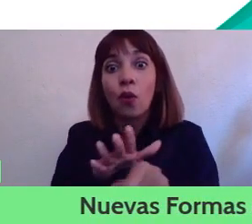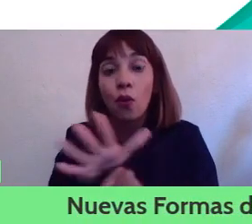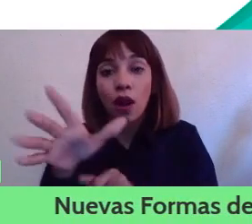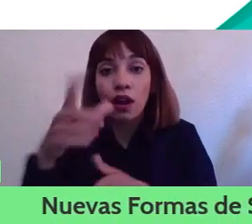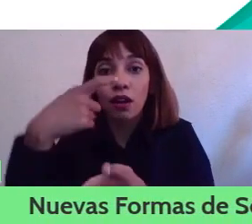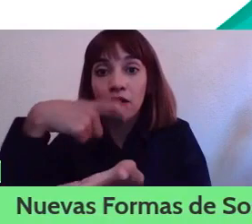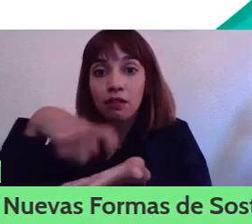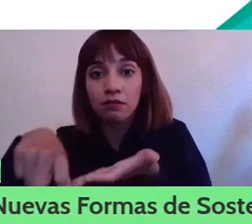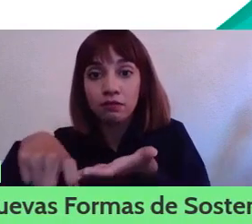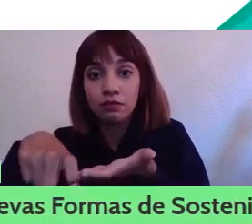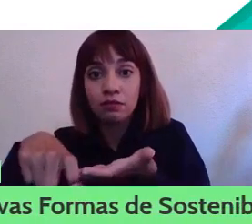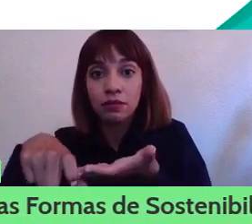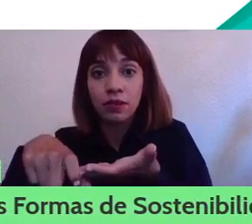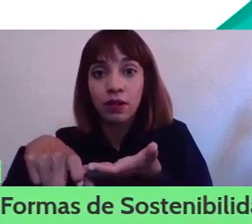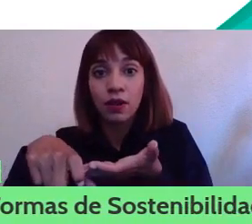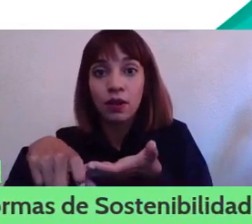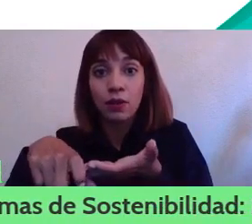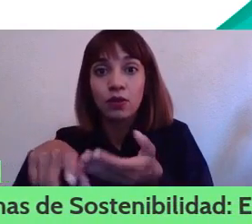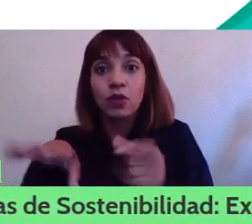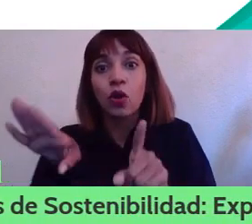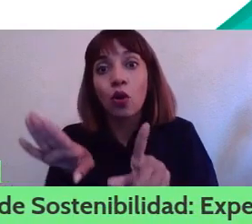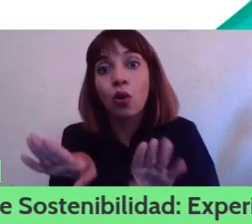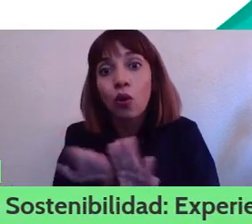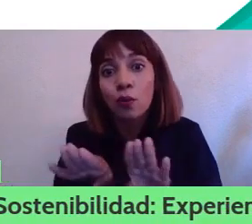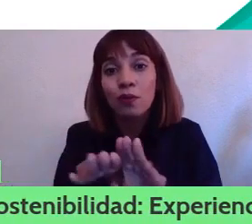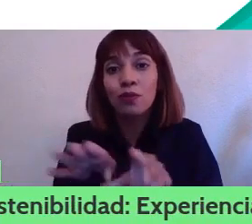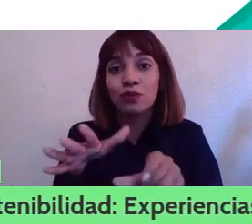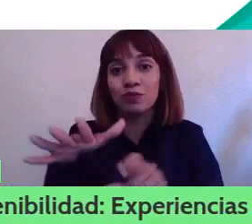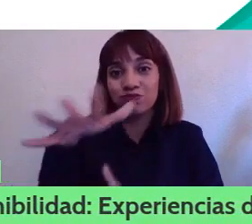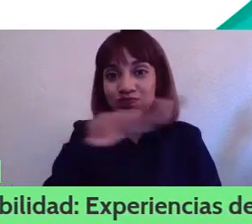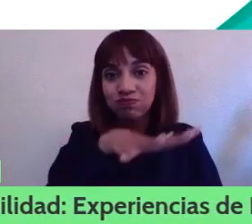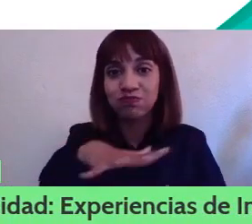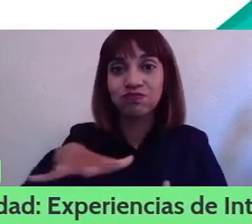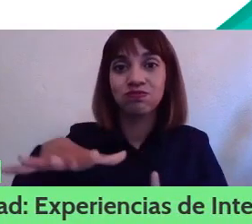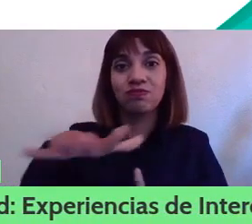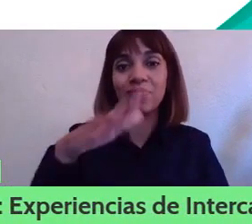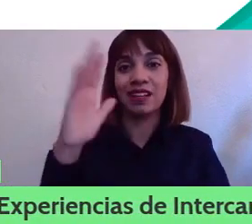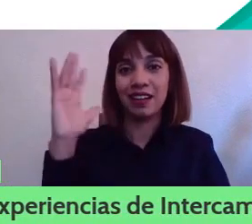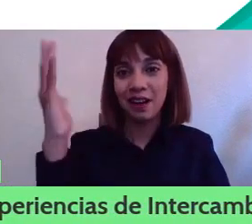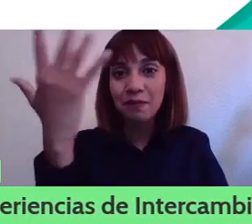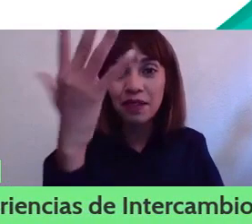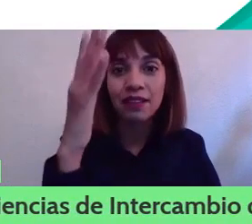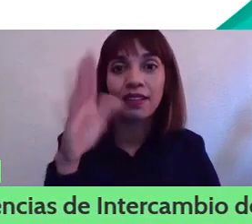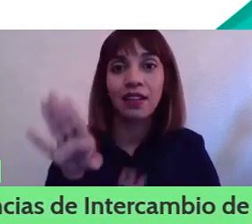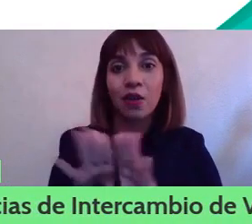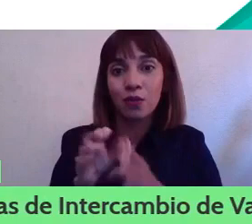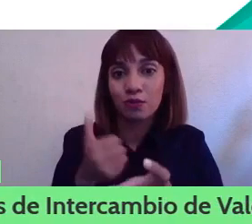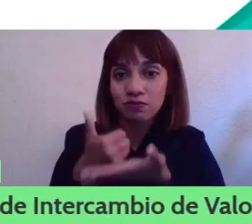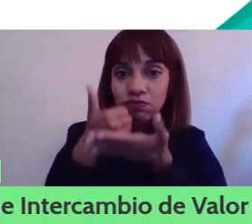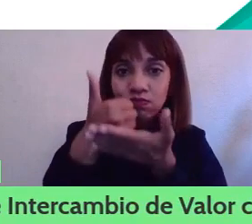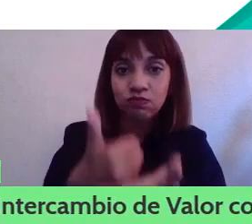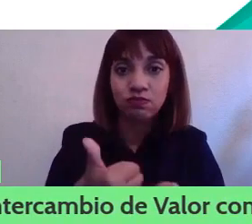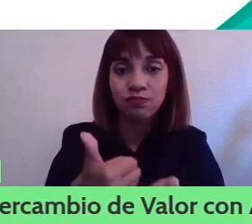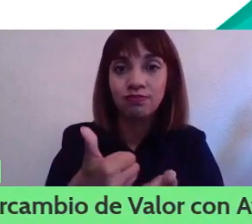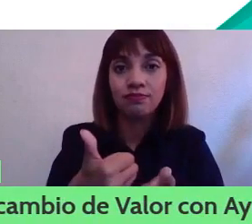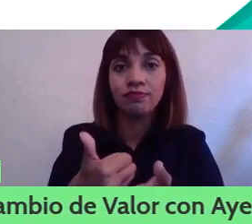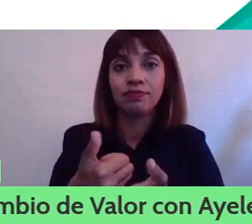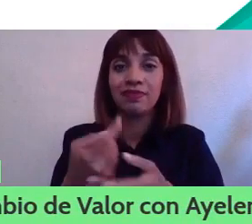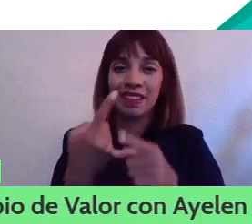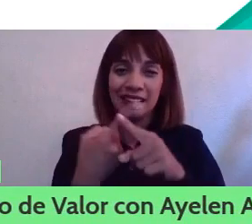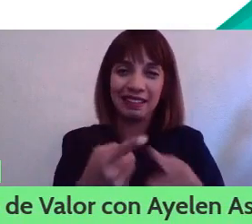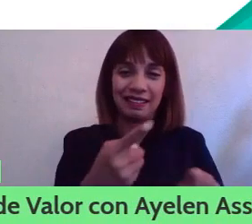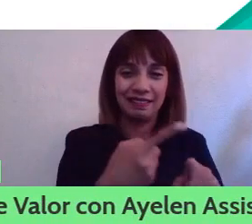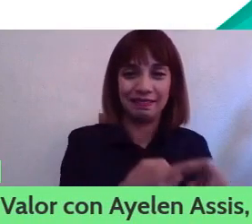solamente por el tema del impacto social, sino el impacto en el medio ambiente. Ustedes saben que hay todo un movimiento de economía circular, de